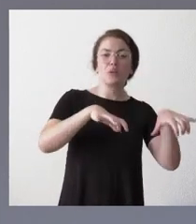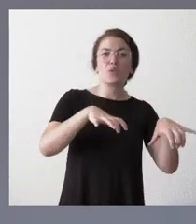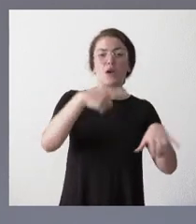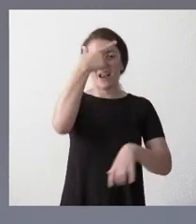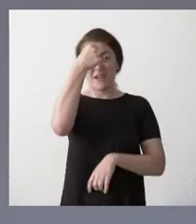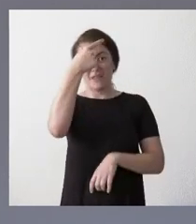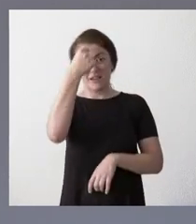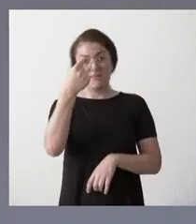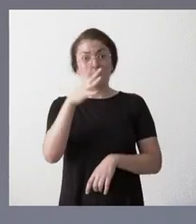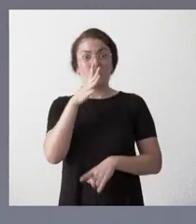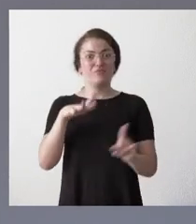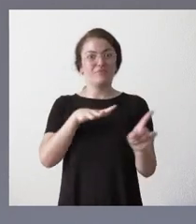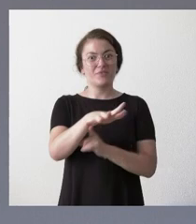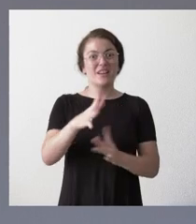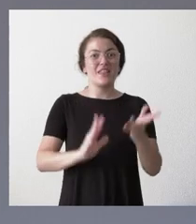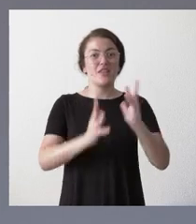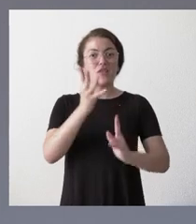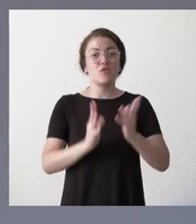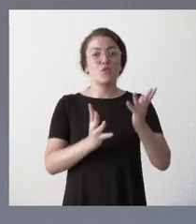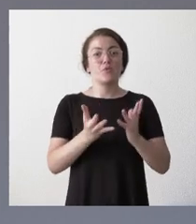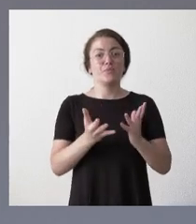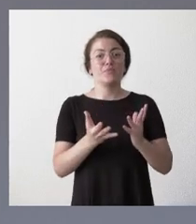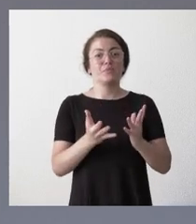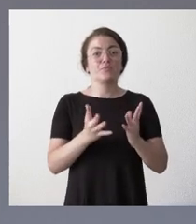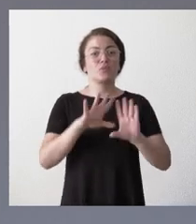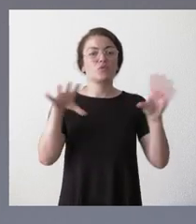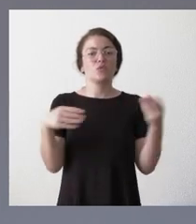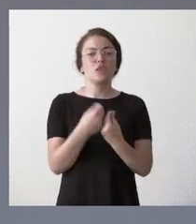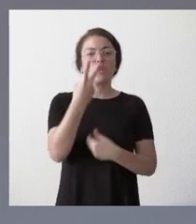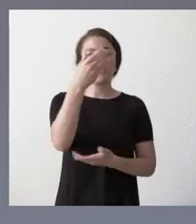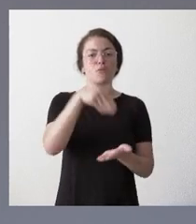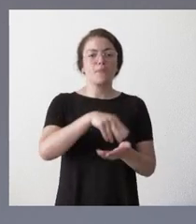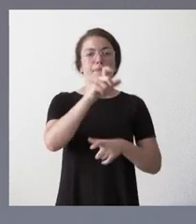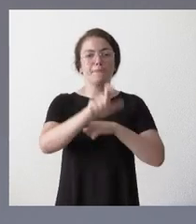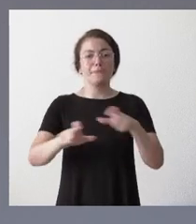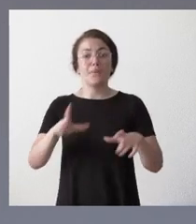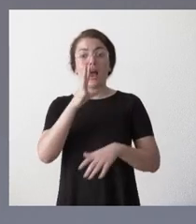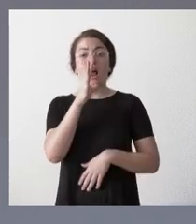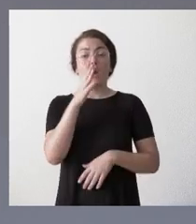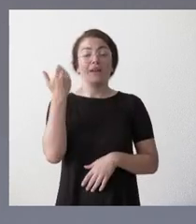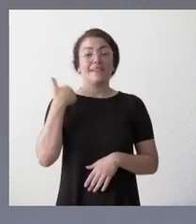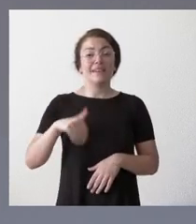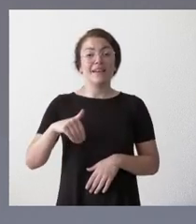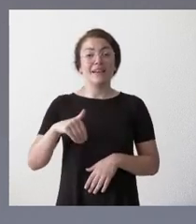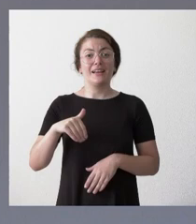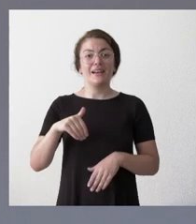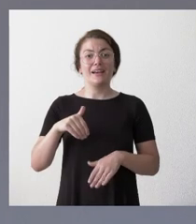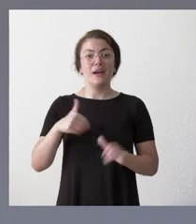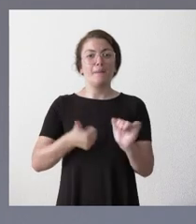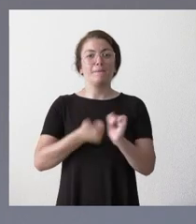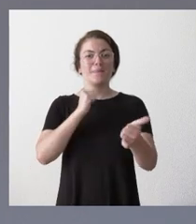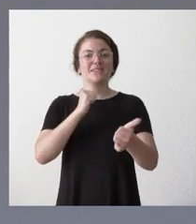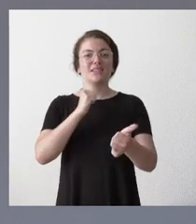los últimos incendios, alrededor de 2.000 personas que ahora mismo tendrían esta prestación de